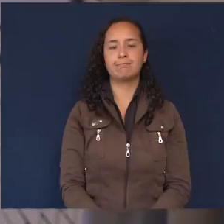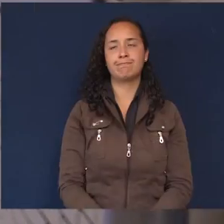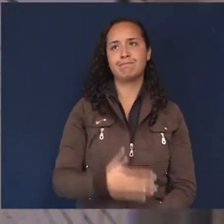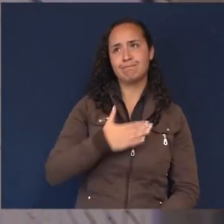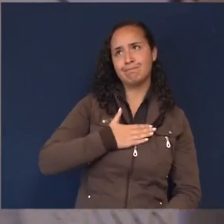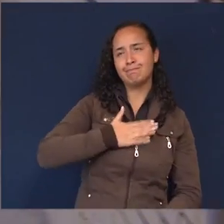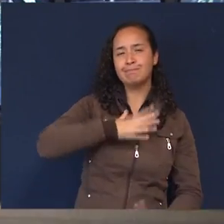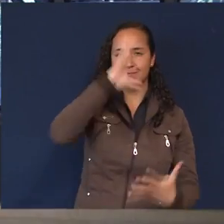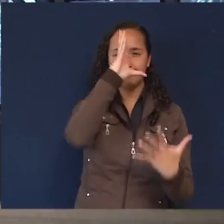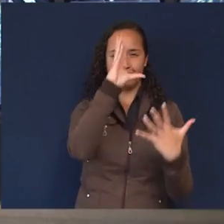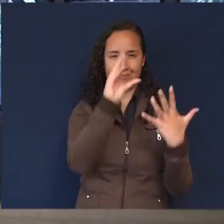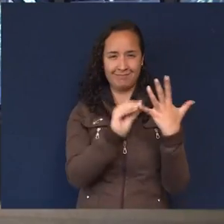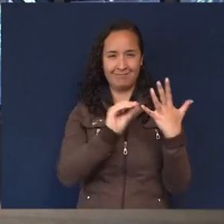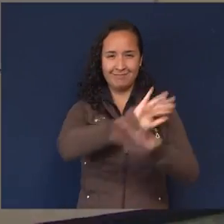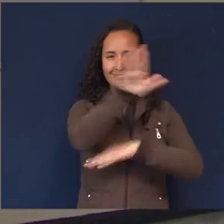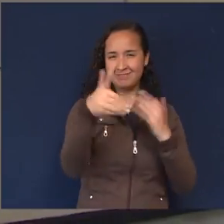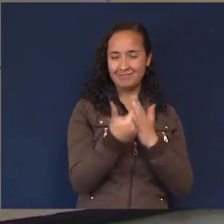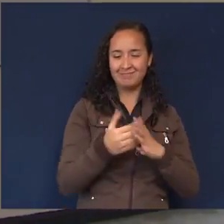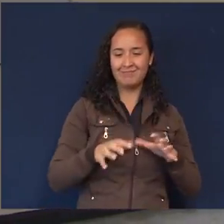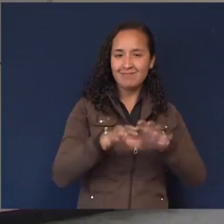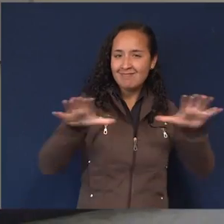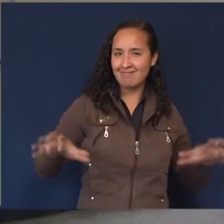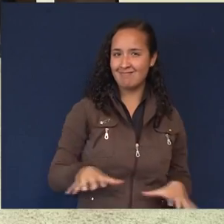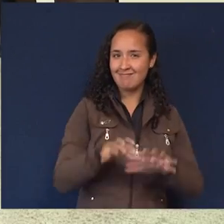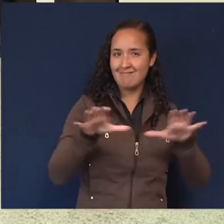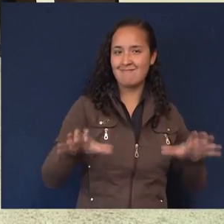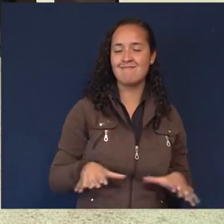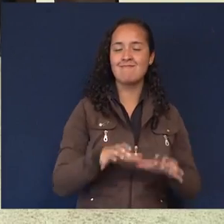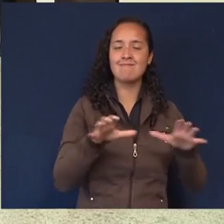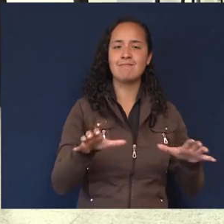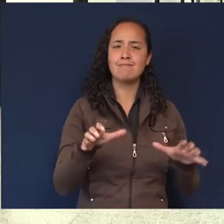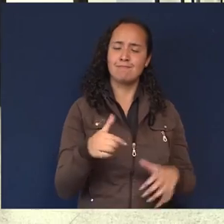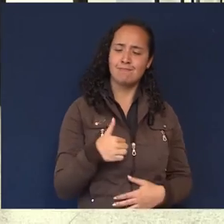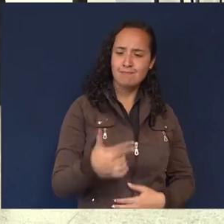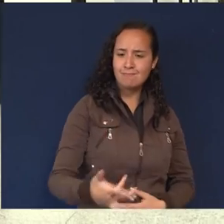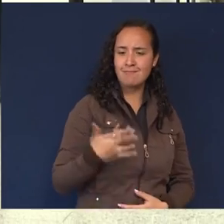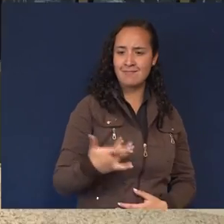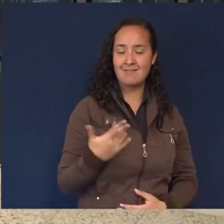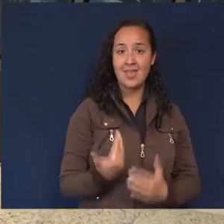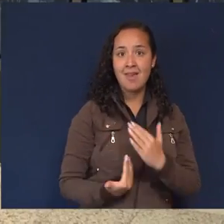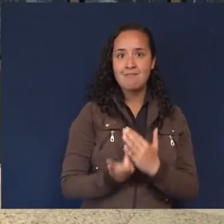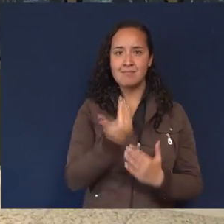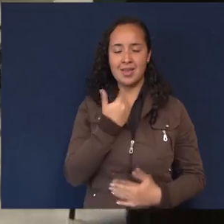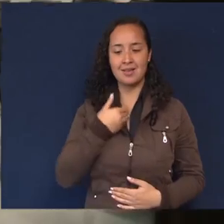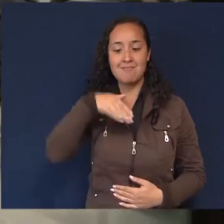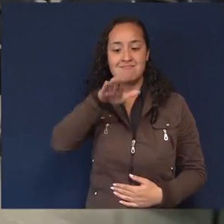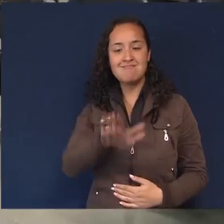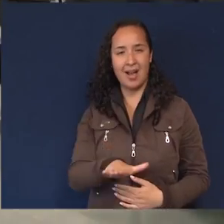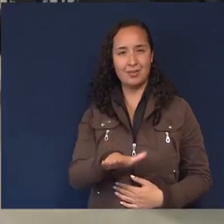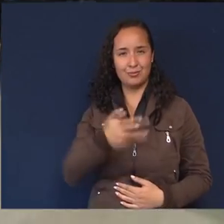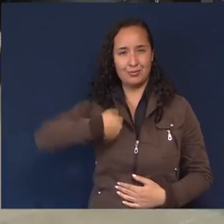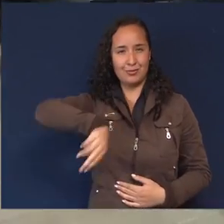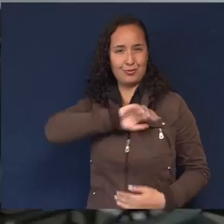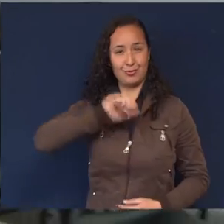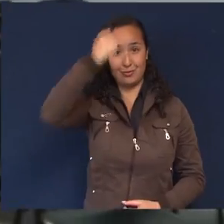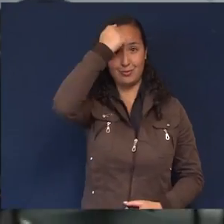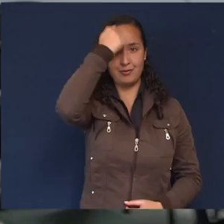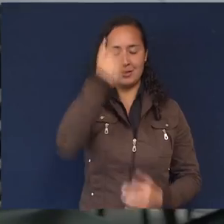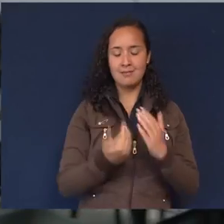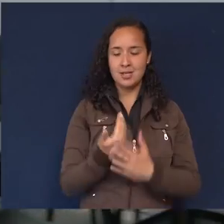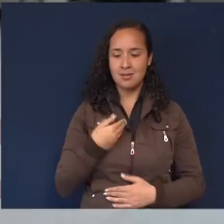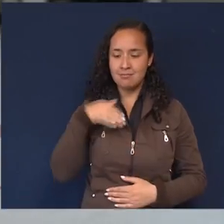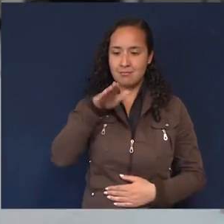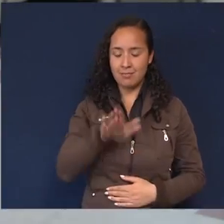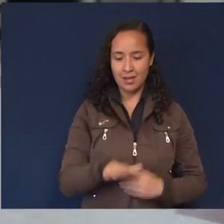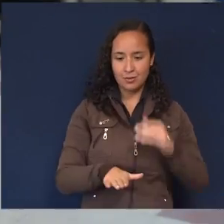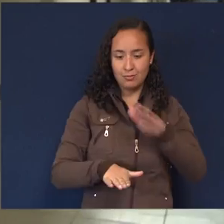En conclusión de todo esto, creo que es nuestro paso y es nuestro deber como educadores y empezar